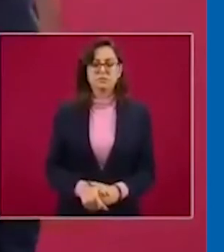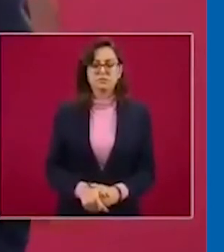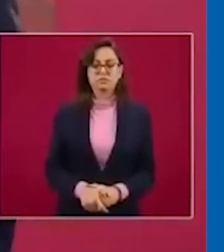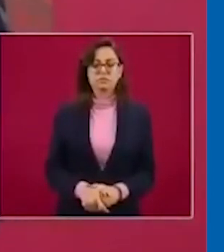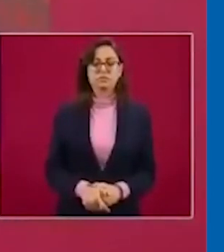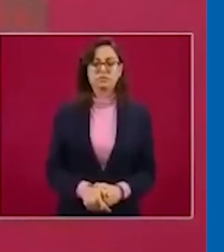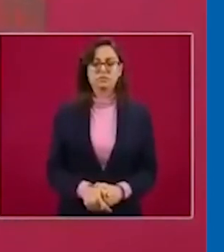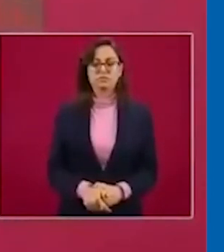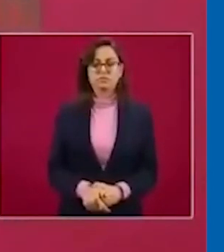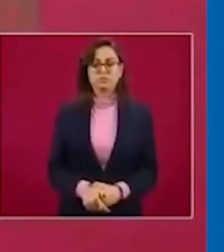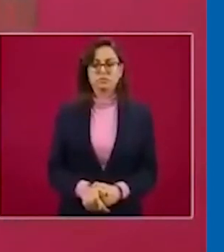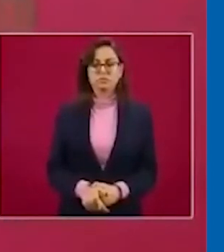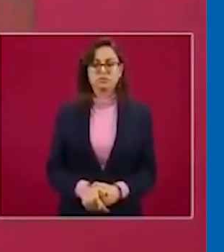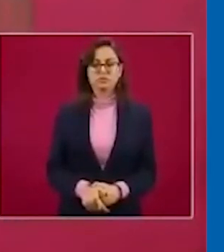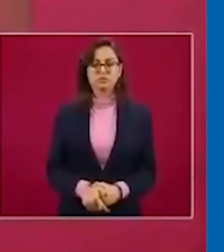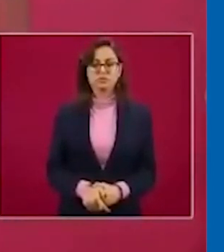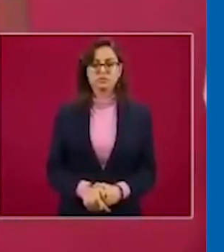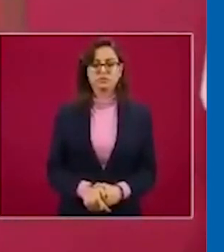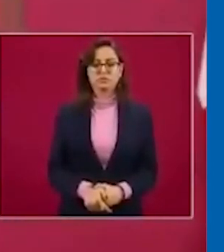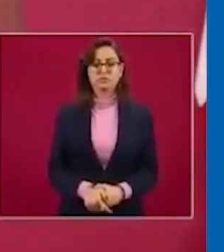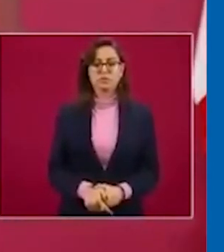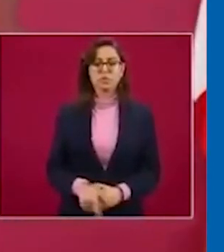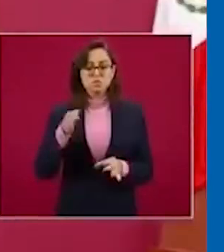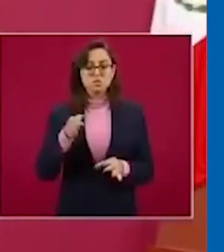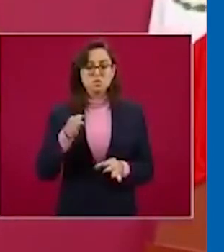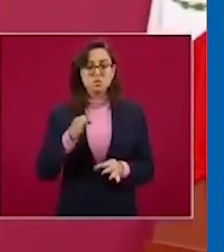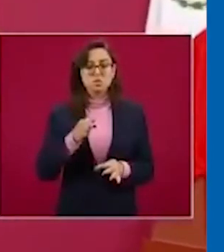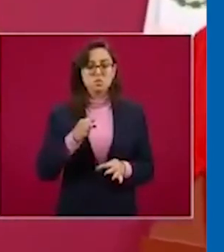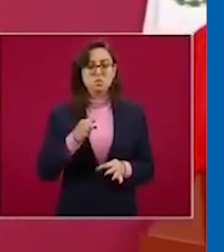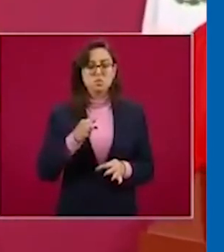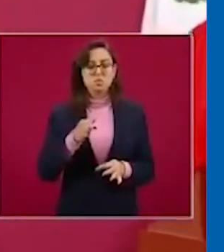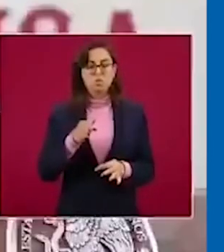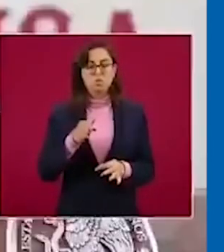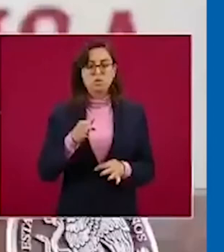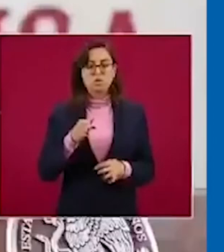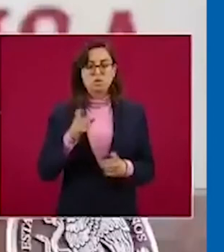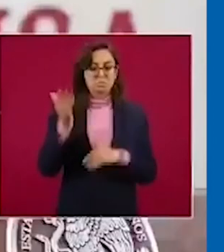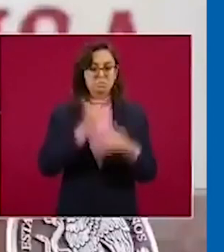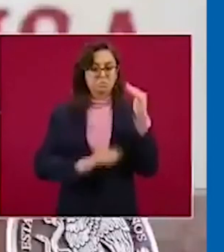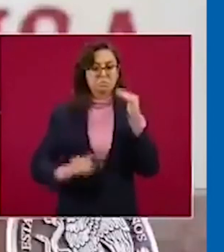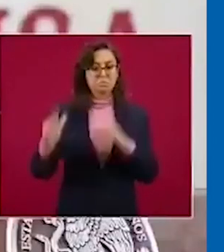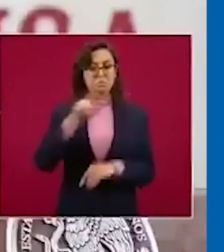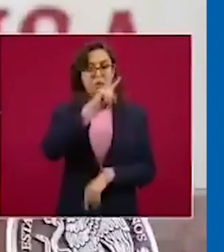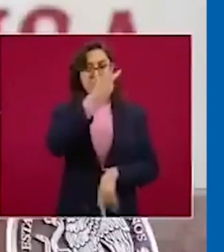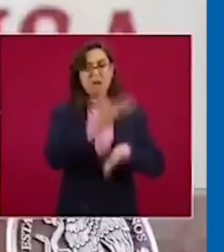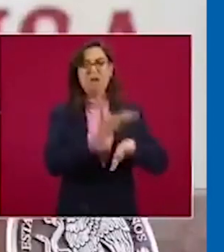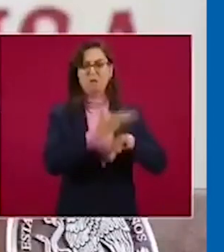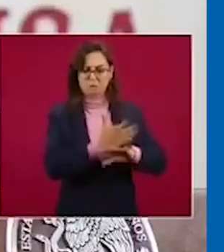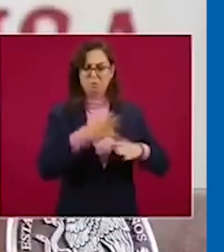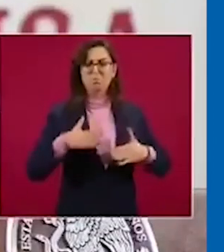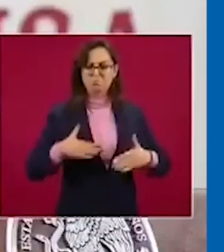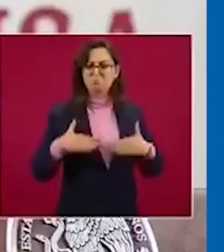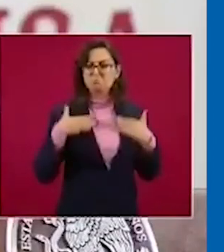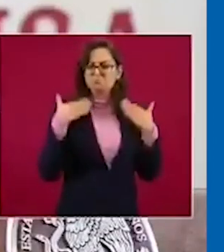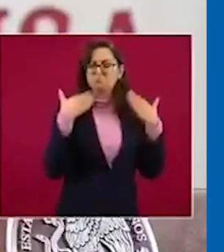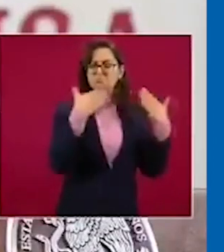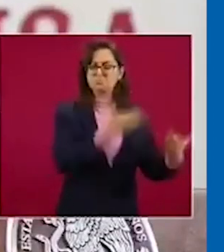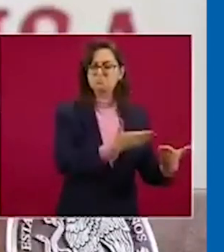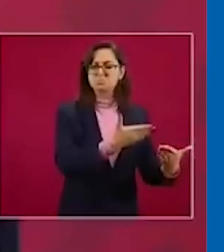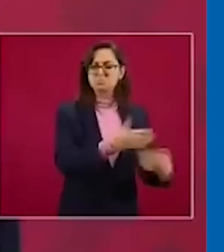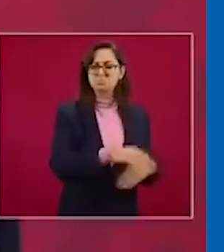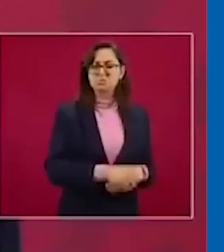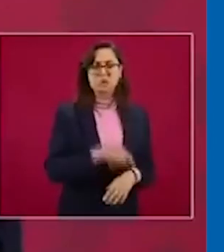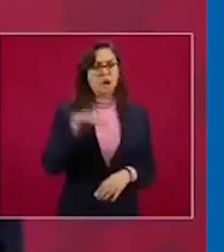aún jueza una jueza a un fiscal en este auto en eeuu